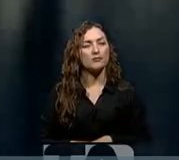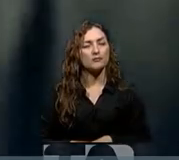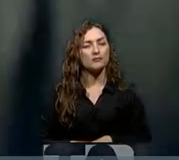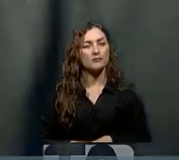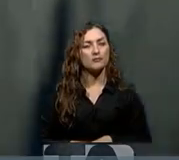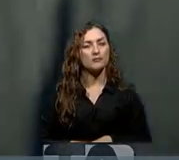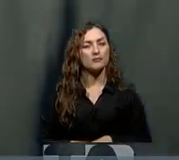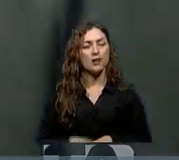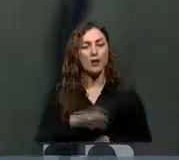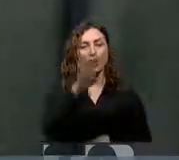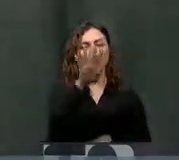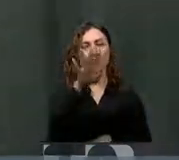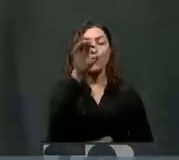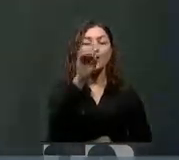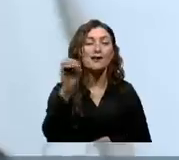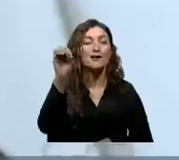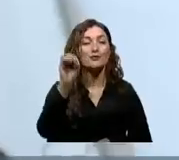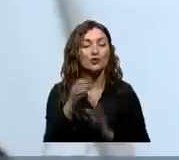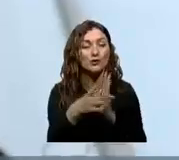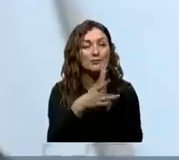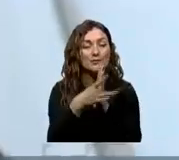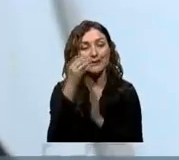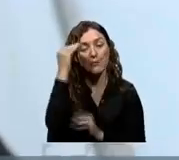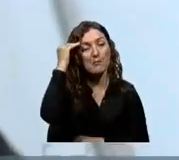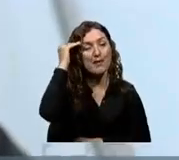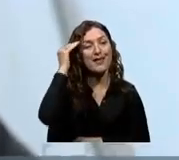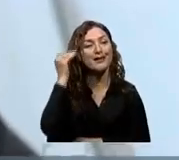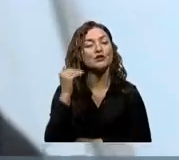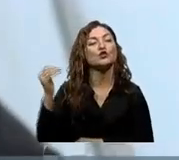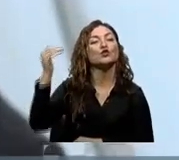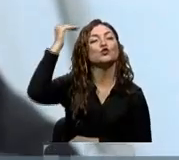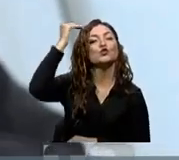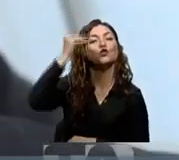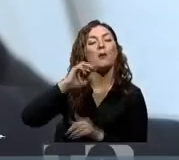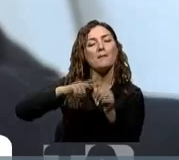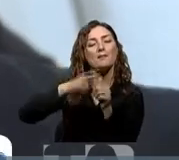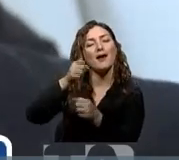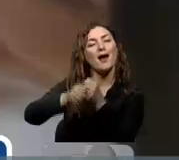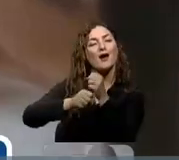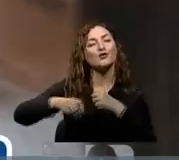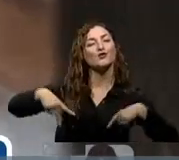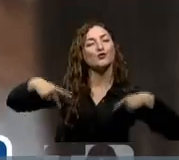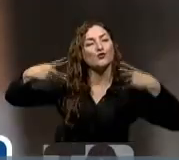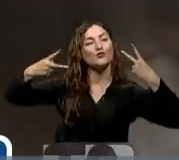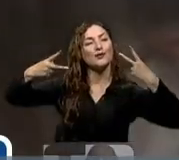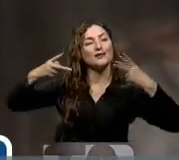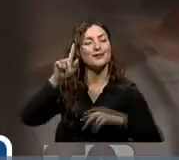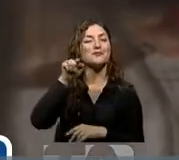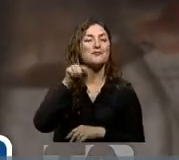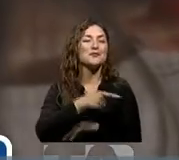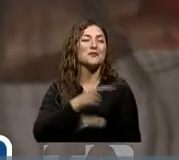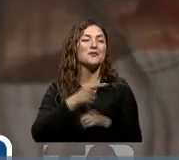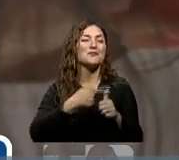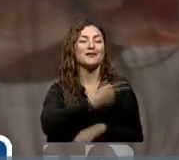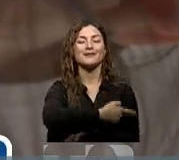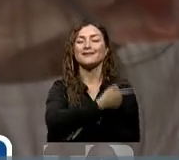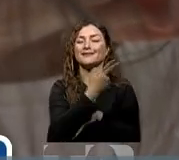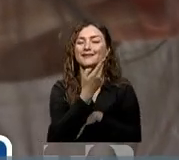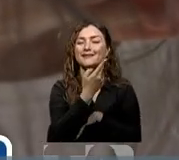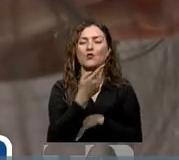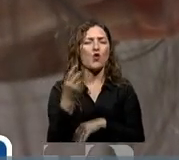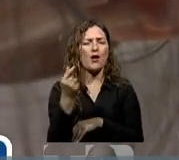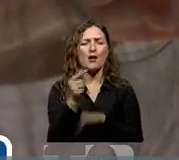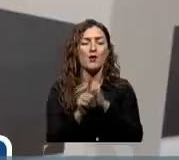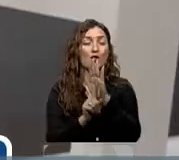El 40% de las habilidades mentales del adulto se forman en los primeros años de vida. Los 1000 primeros días son un periodo de